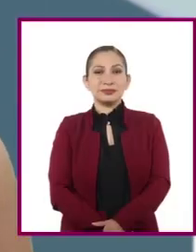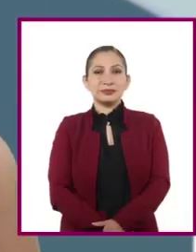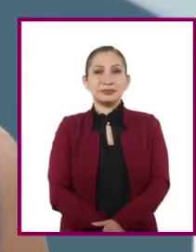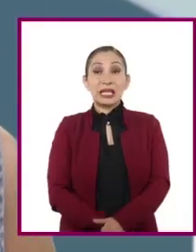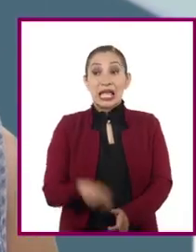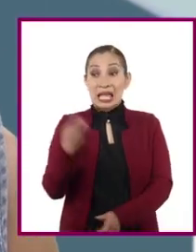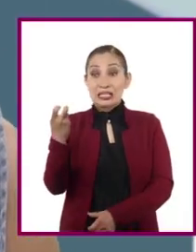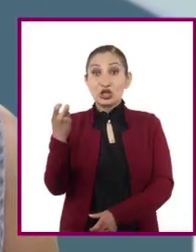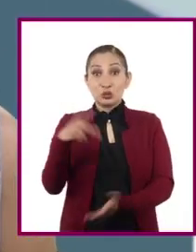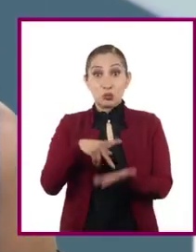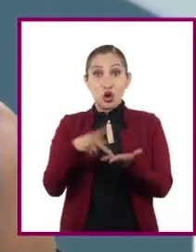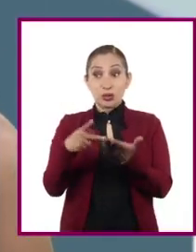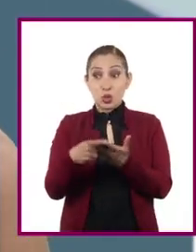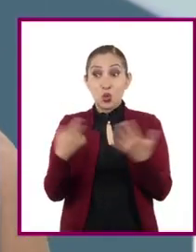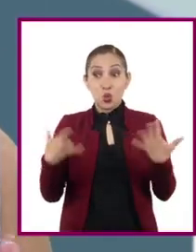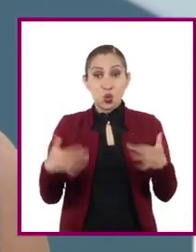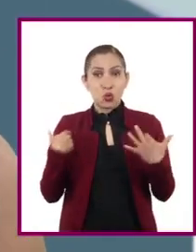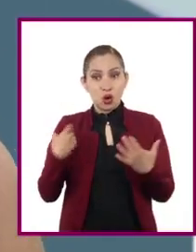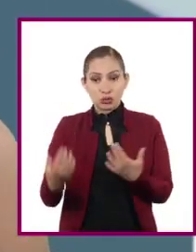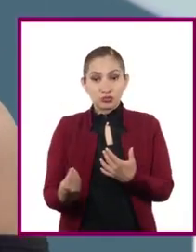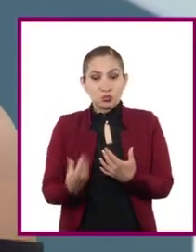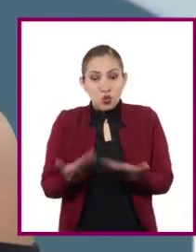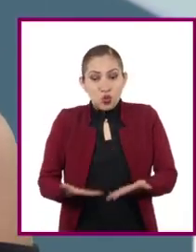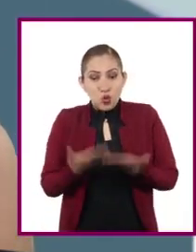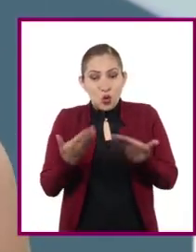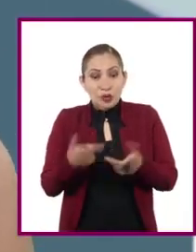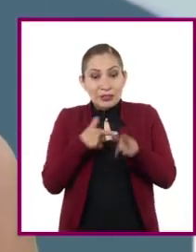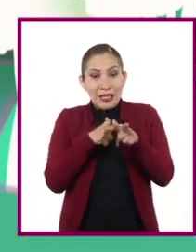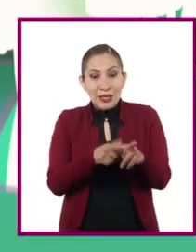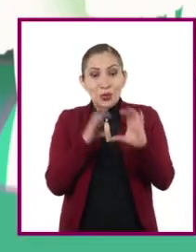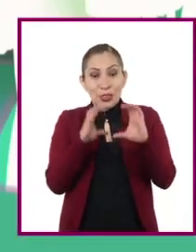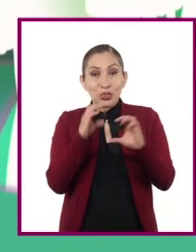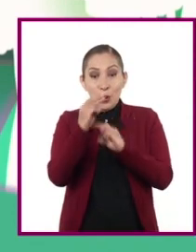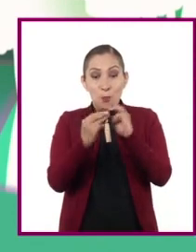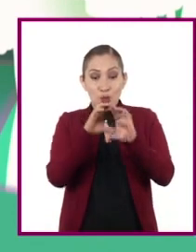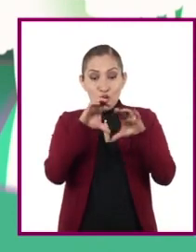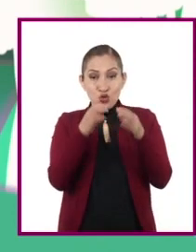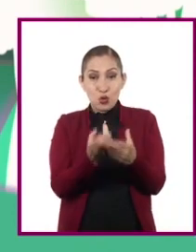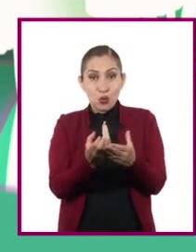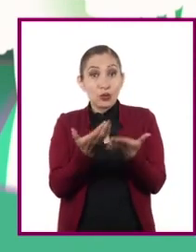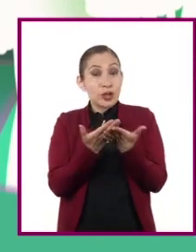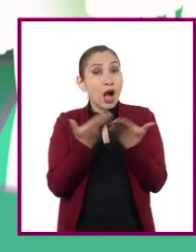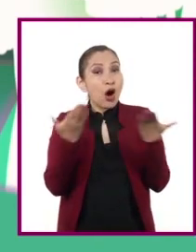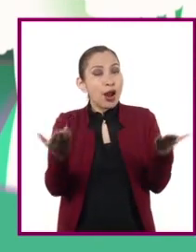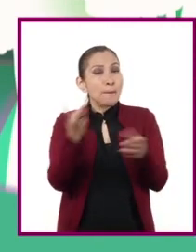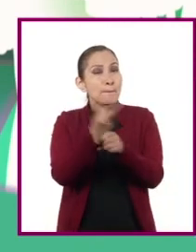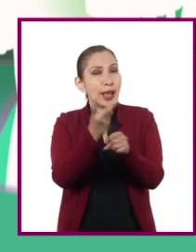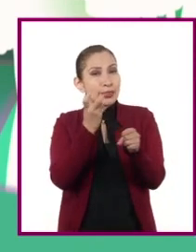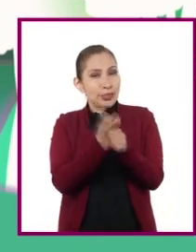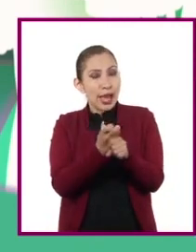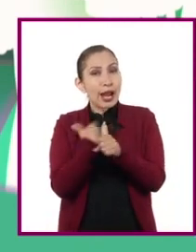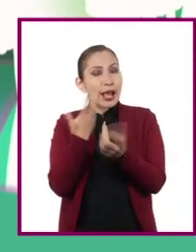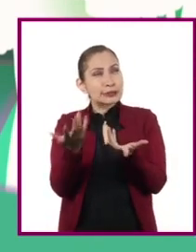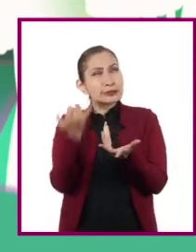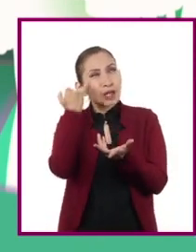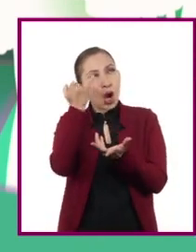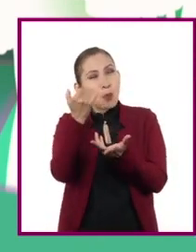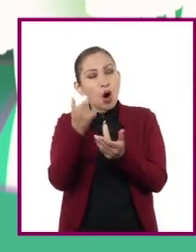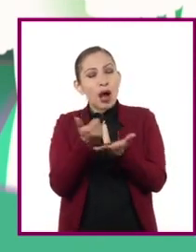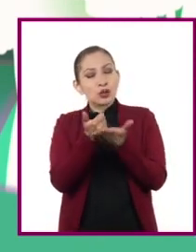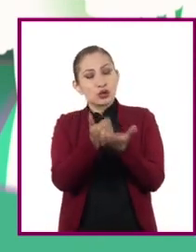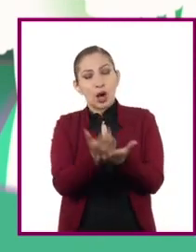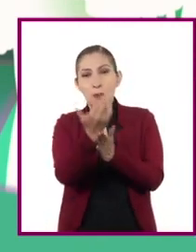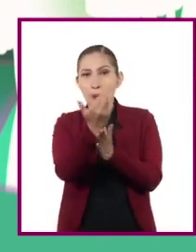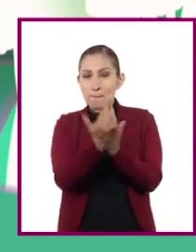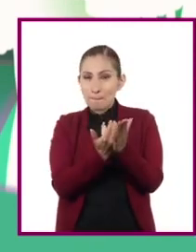Este tipo de proyectos nos motivan a preservar nuestro planeta y ahora los invitamos a imprimir una